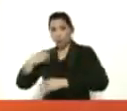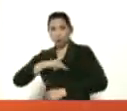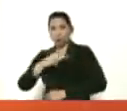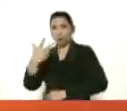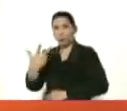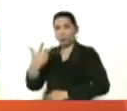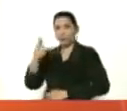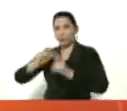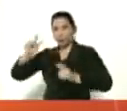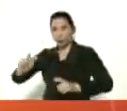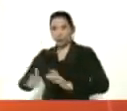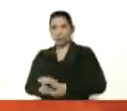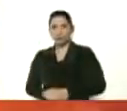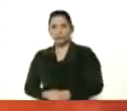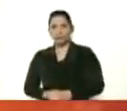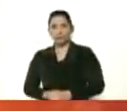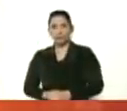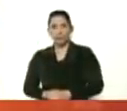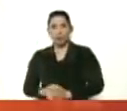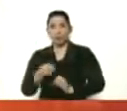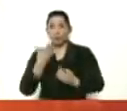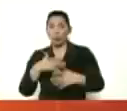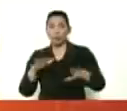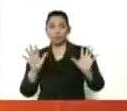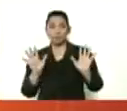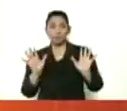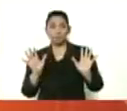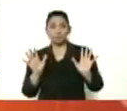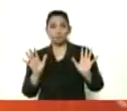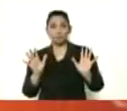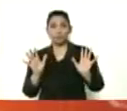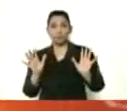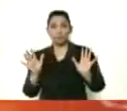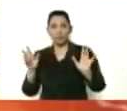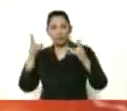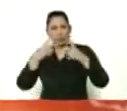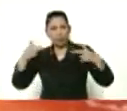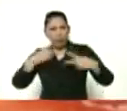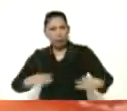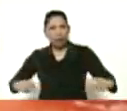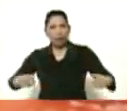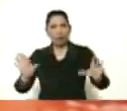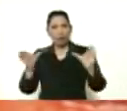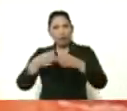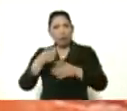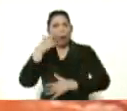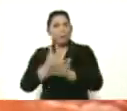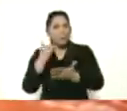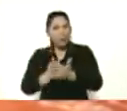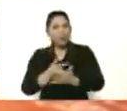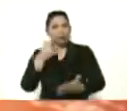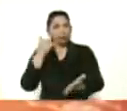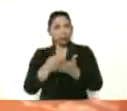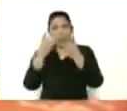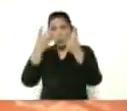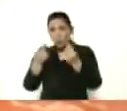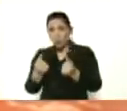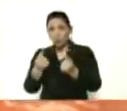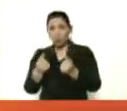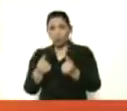personas. Che, quédate con el equipo para que demos esa cifra exacta, o sea que ha sido una